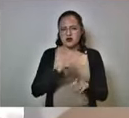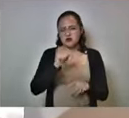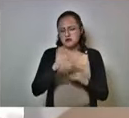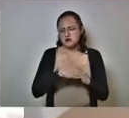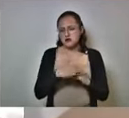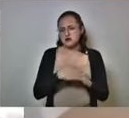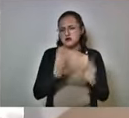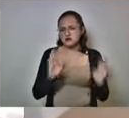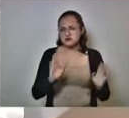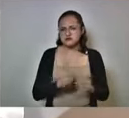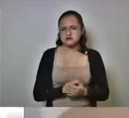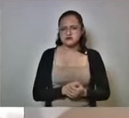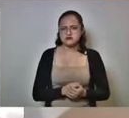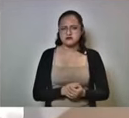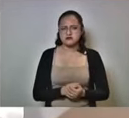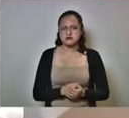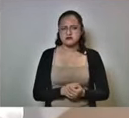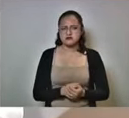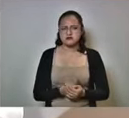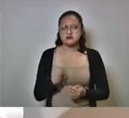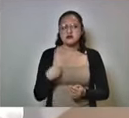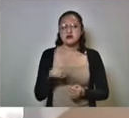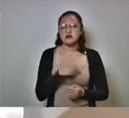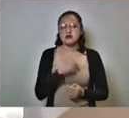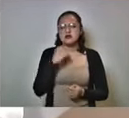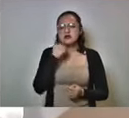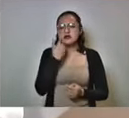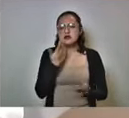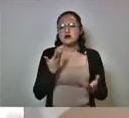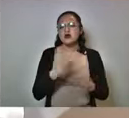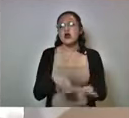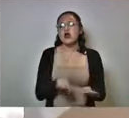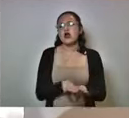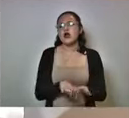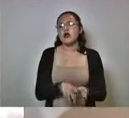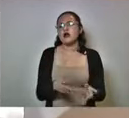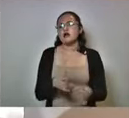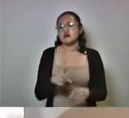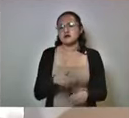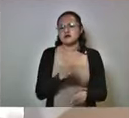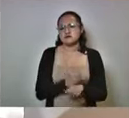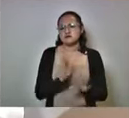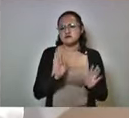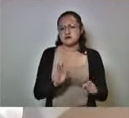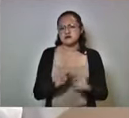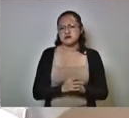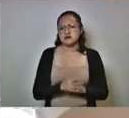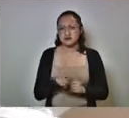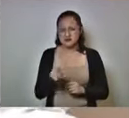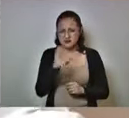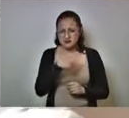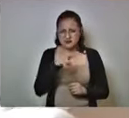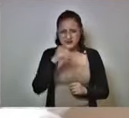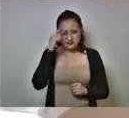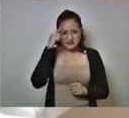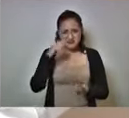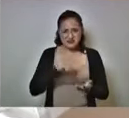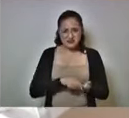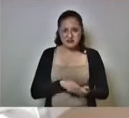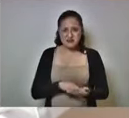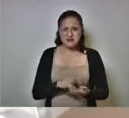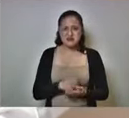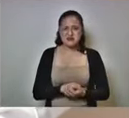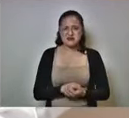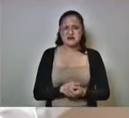haremos. Nosotros vamos a ver cómo quedamos. Después, ¿ustedes creen que